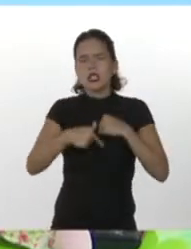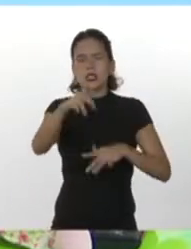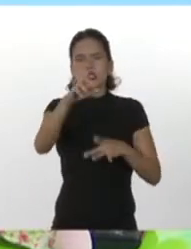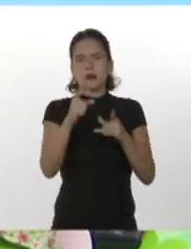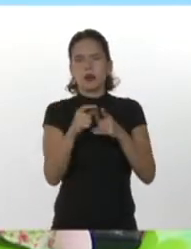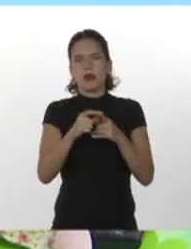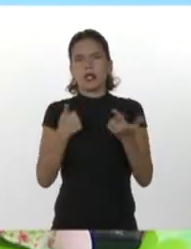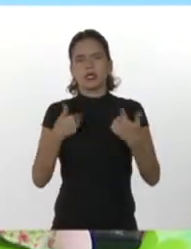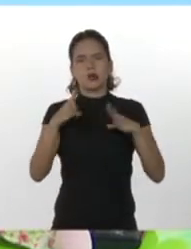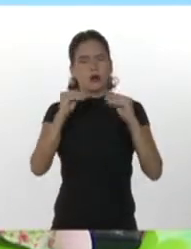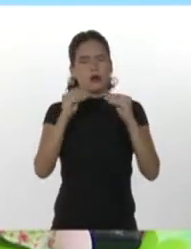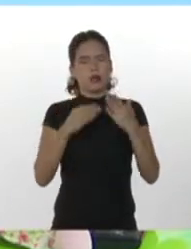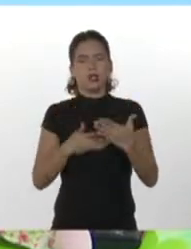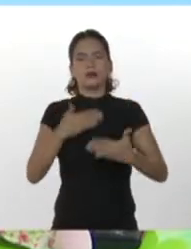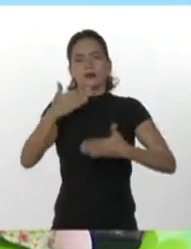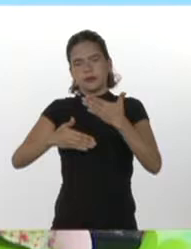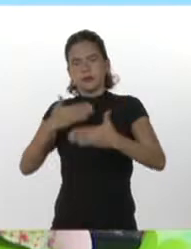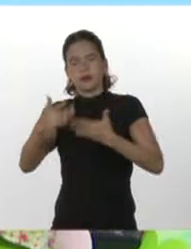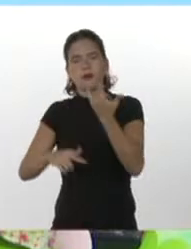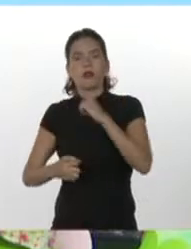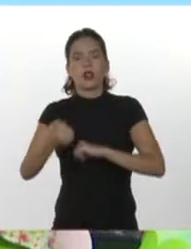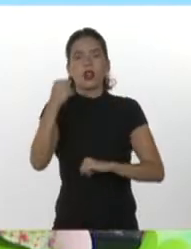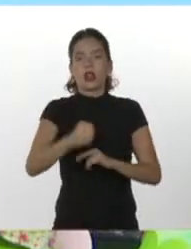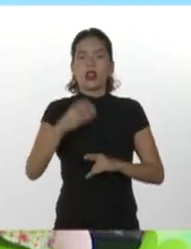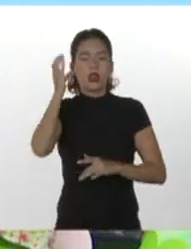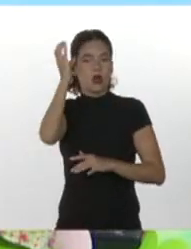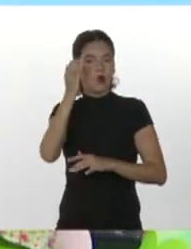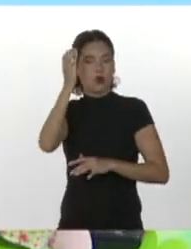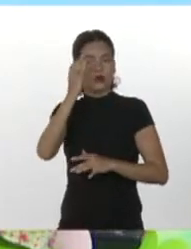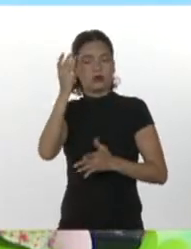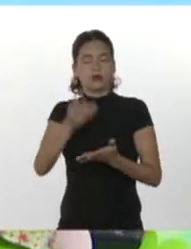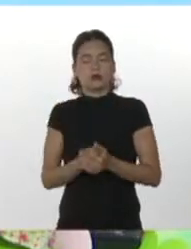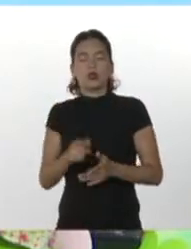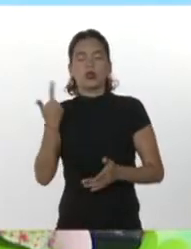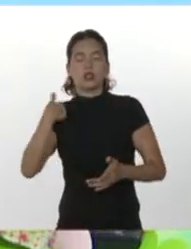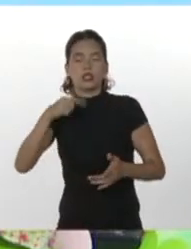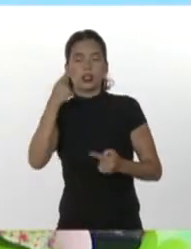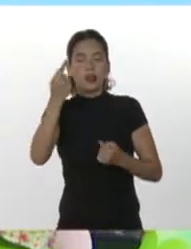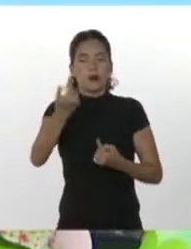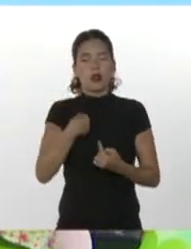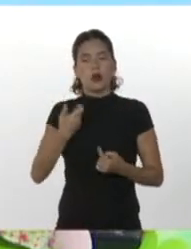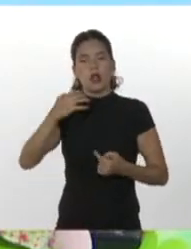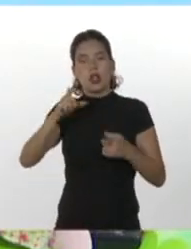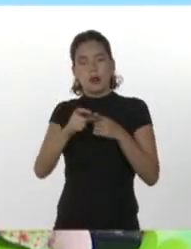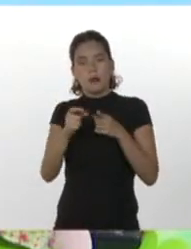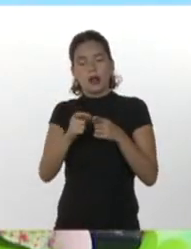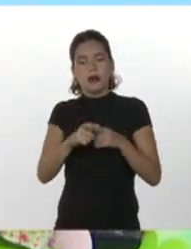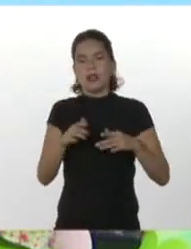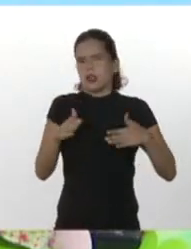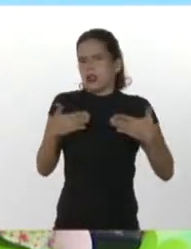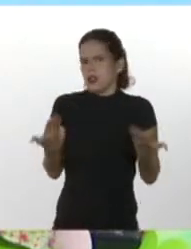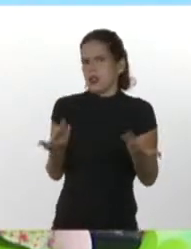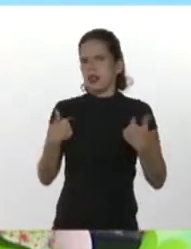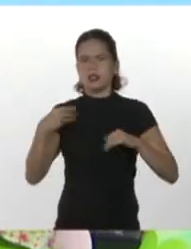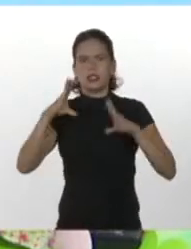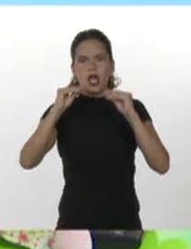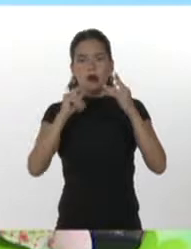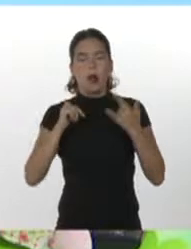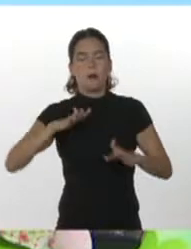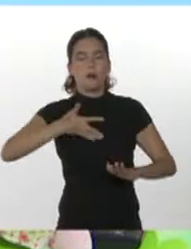hablando, para que ellos vayan consolidando el conocimiento en cuanto a las palabras y de qué se habla, puedan